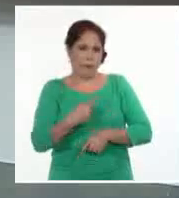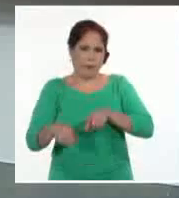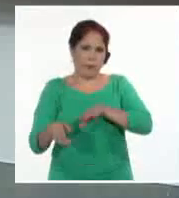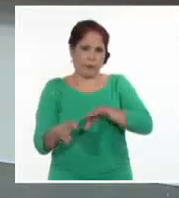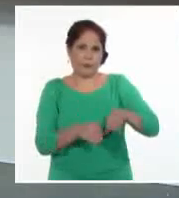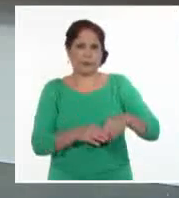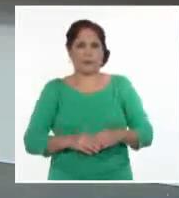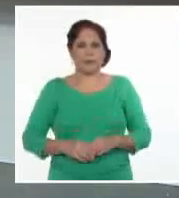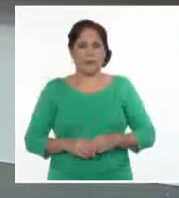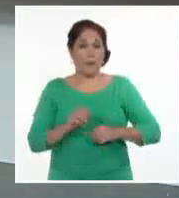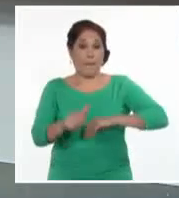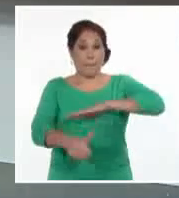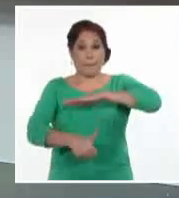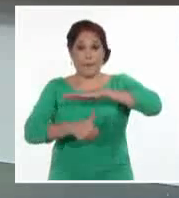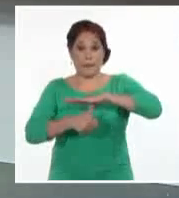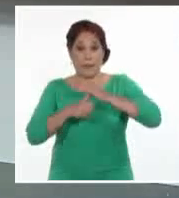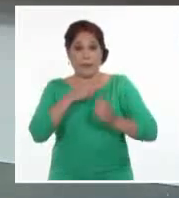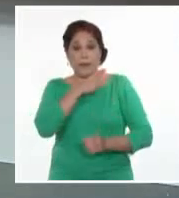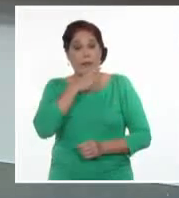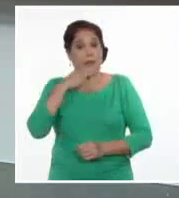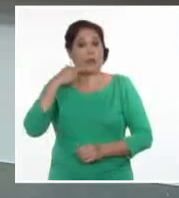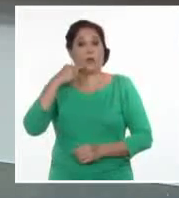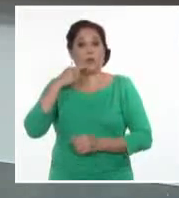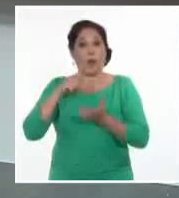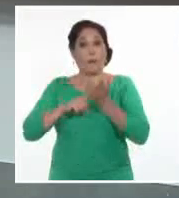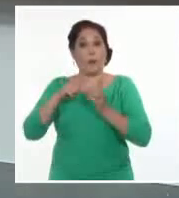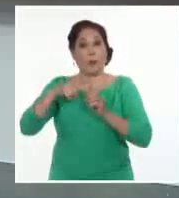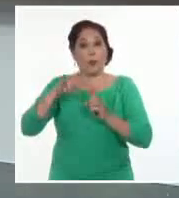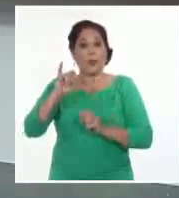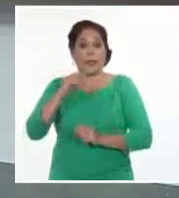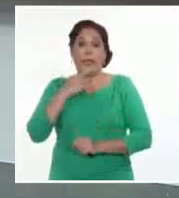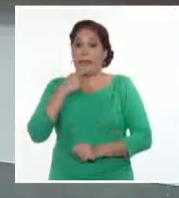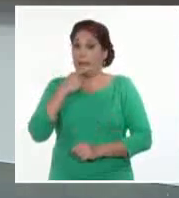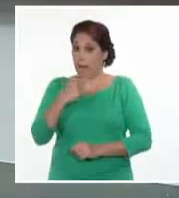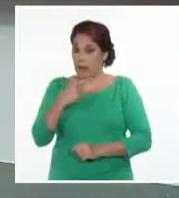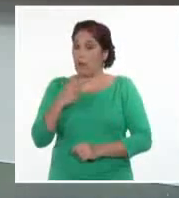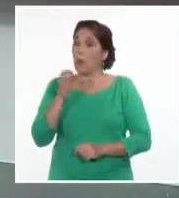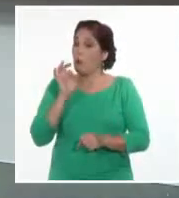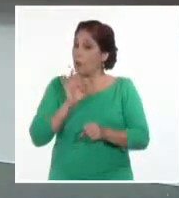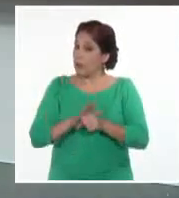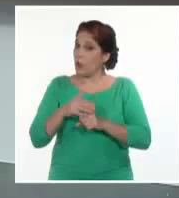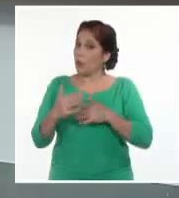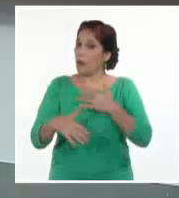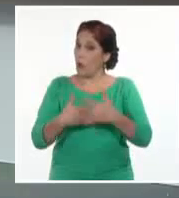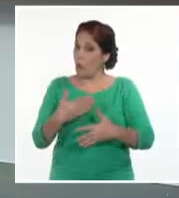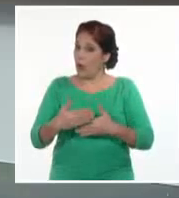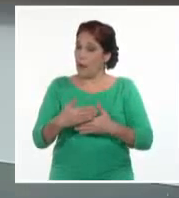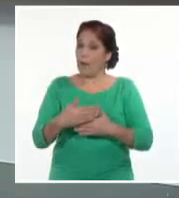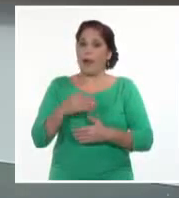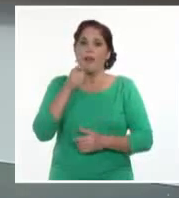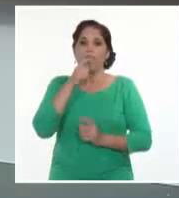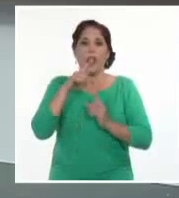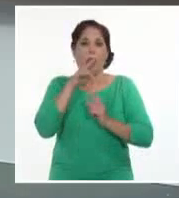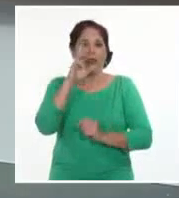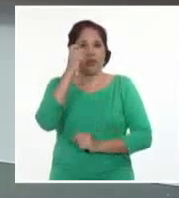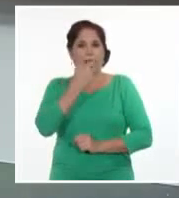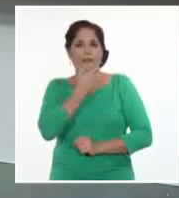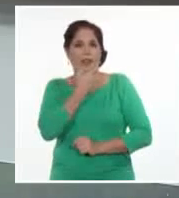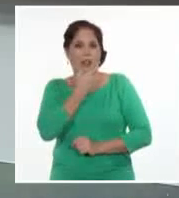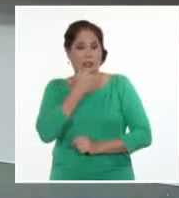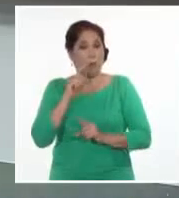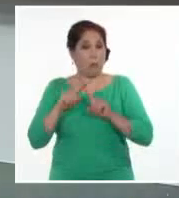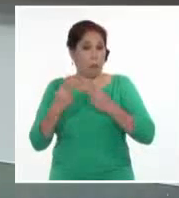Y el presidente de Rusia, Vladimir Putin, advirtió que habrá problemas con la vecina Finlandia tras su ingreso en la Organización del Tratado